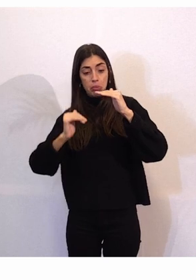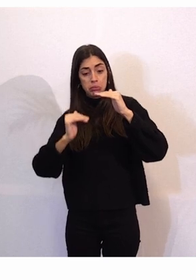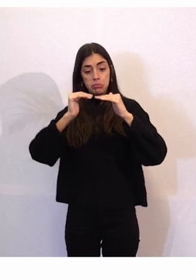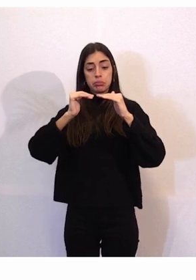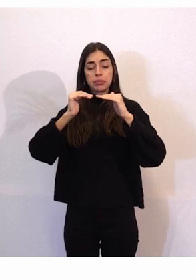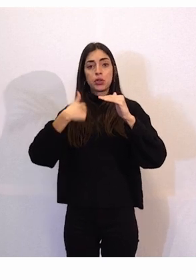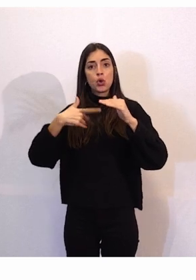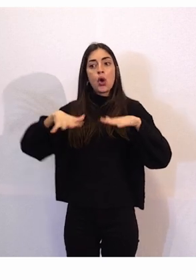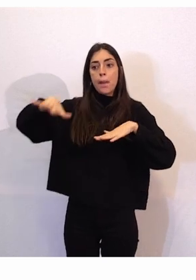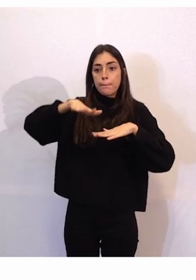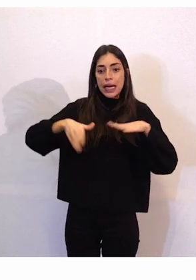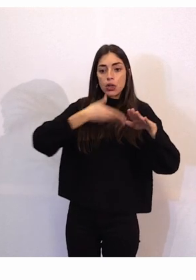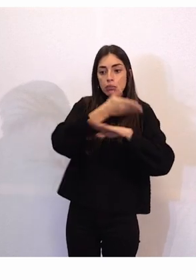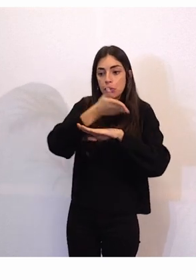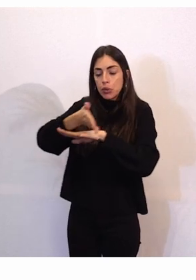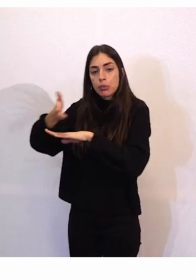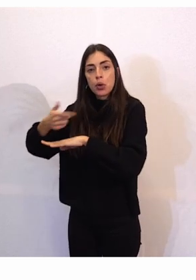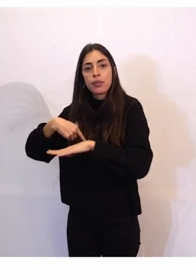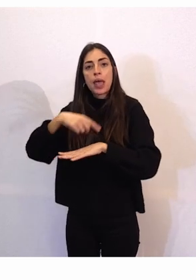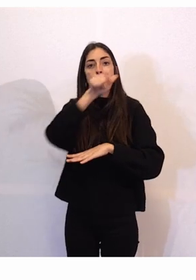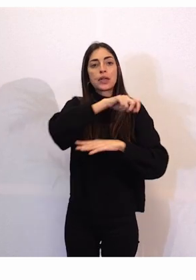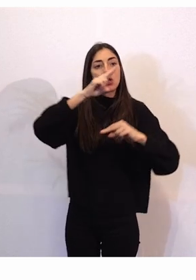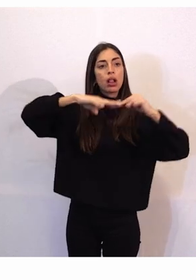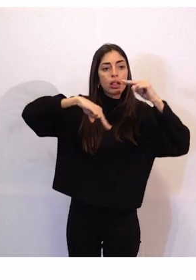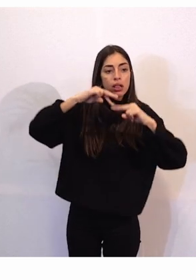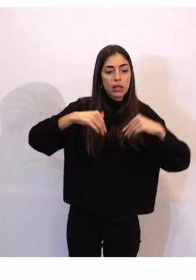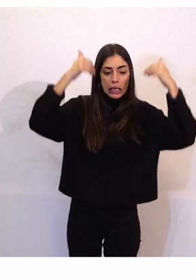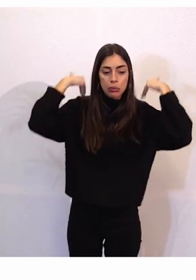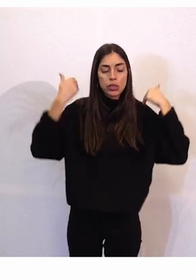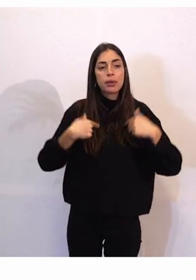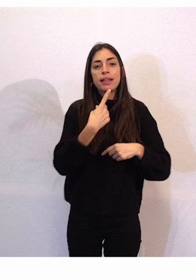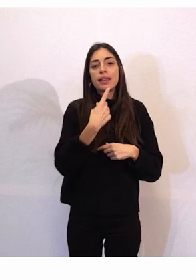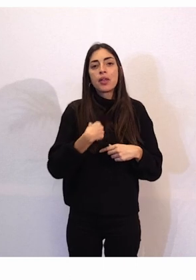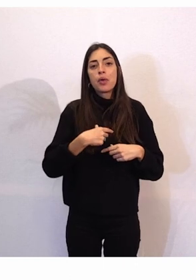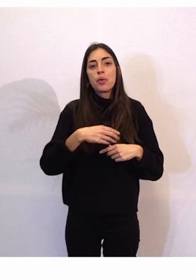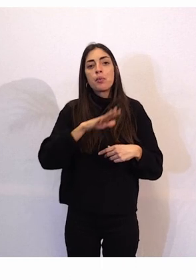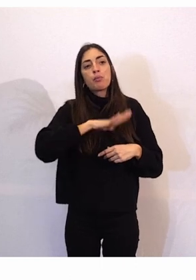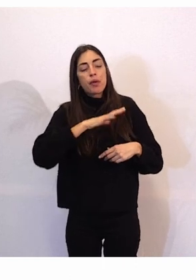y a cada obrero que estaba viendo, que estaba ya haciendo la rampa, le decía yo,